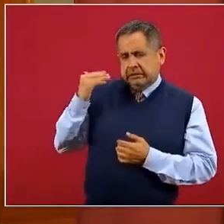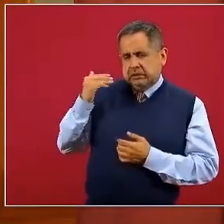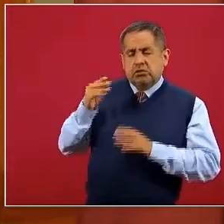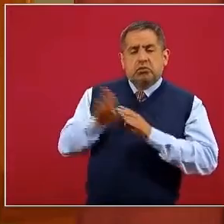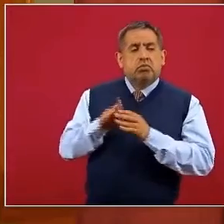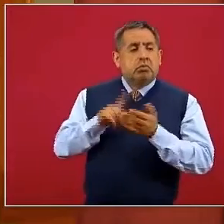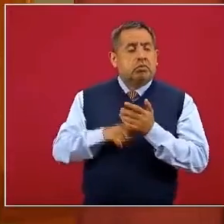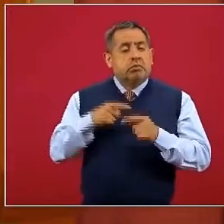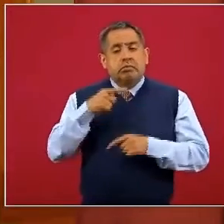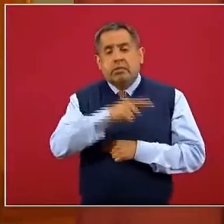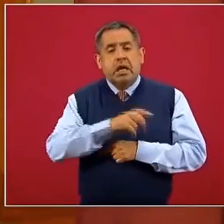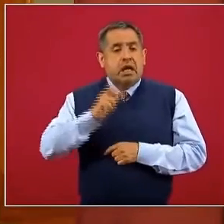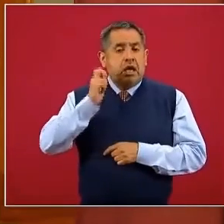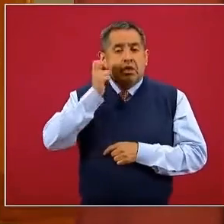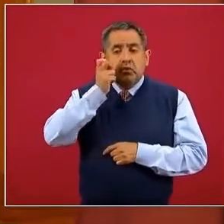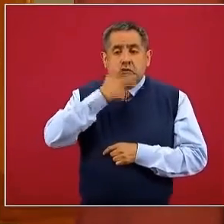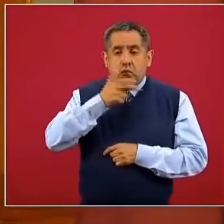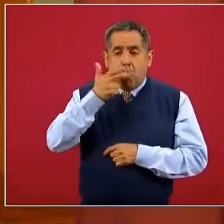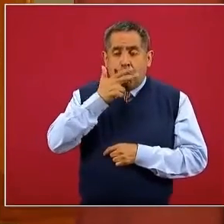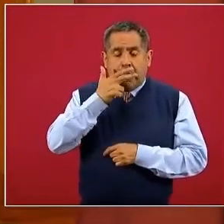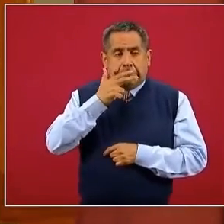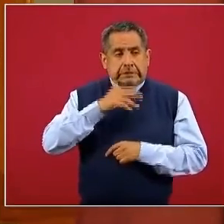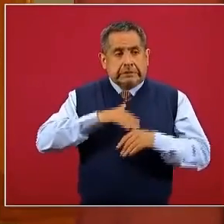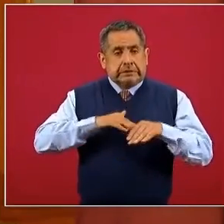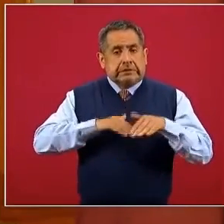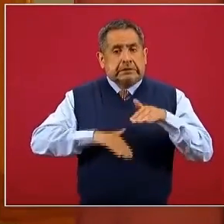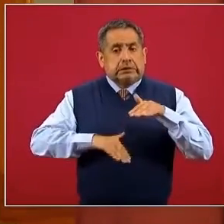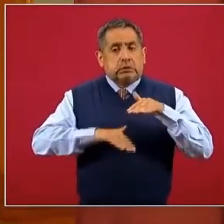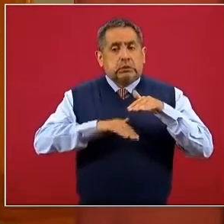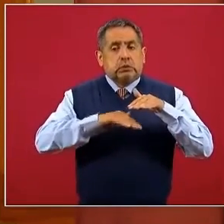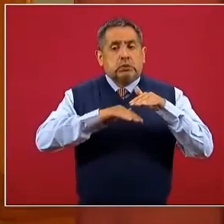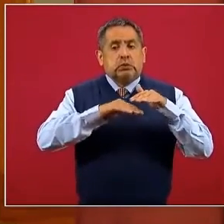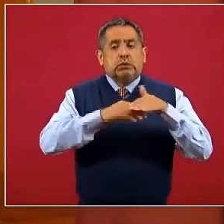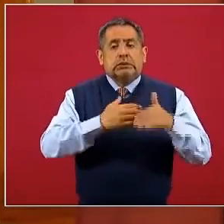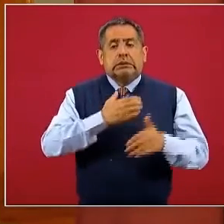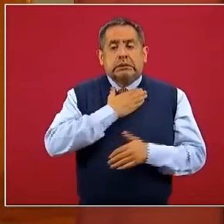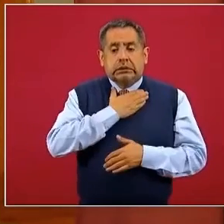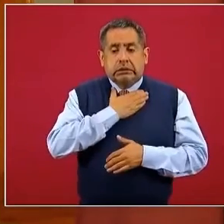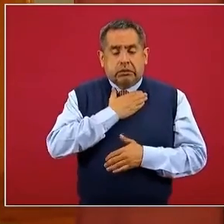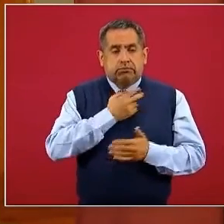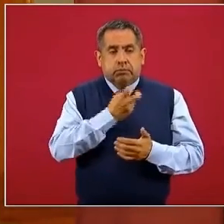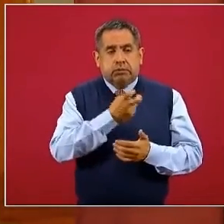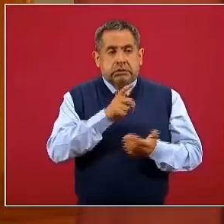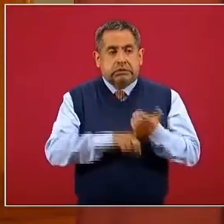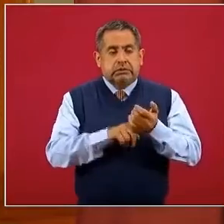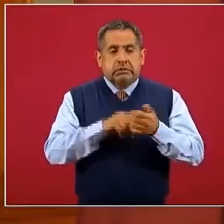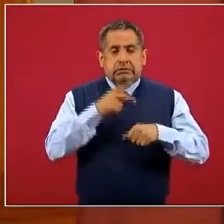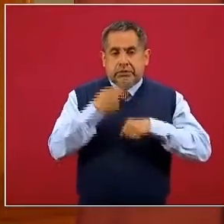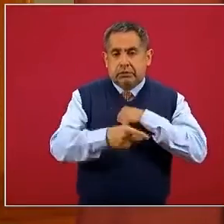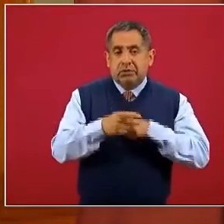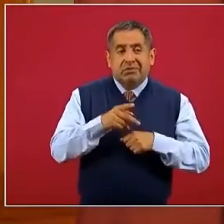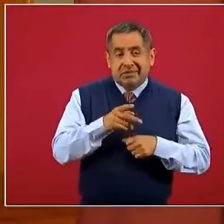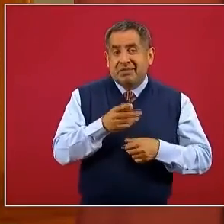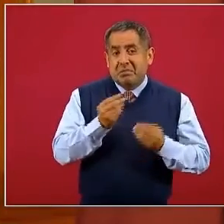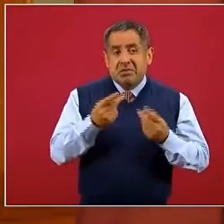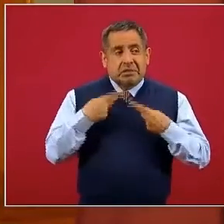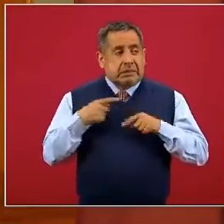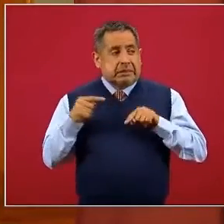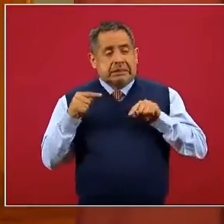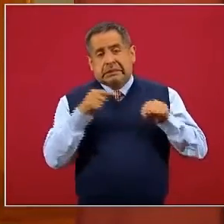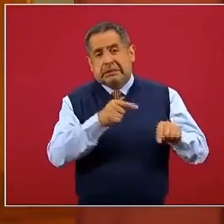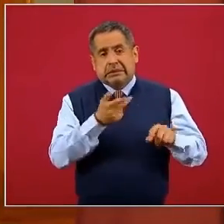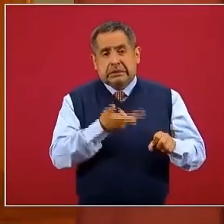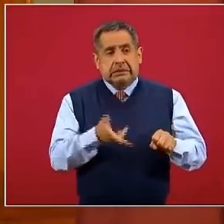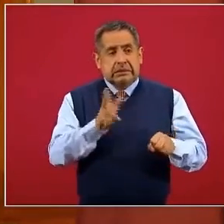el estado de Chihuahua, una de las características por las cuales había regresado el riesgo máximo es por el incremento importante en